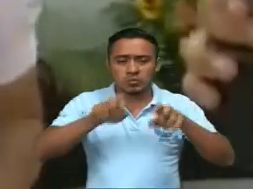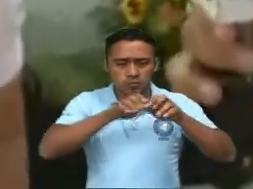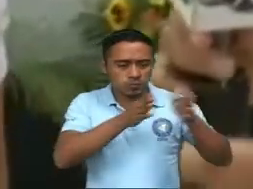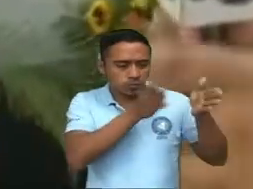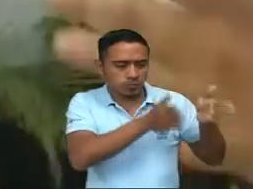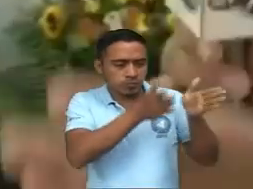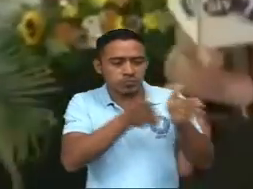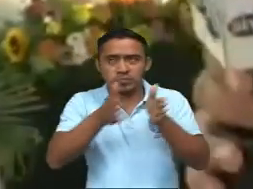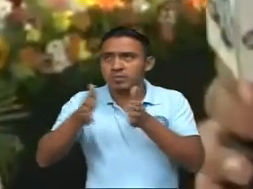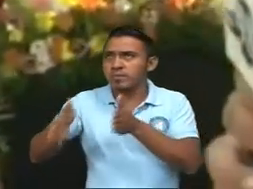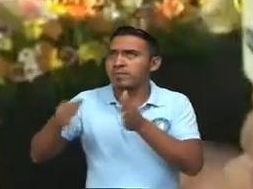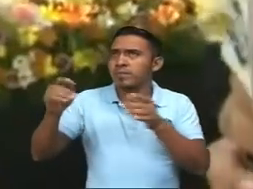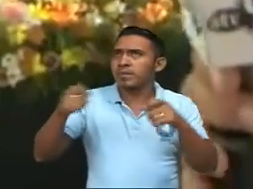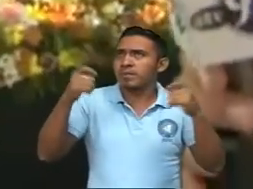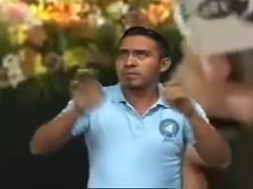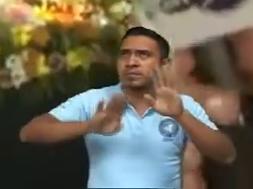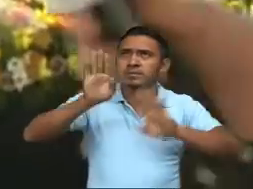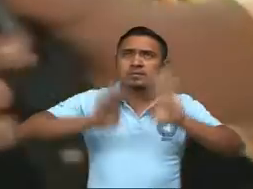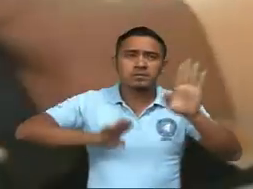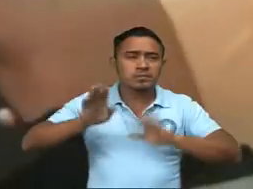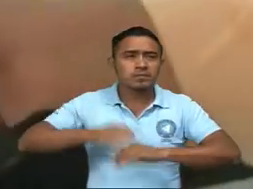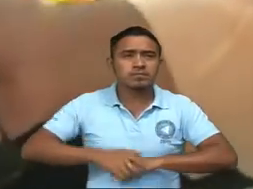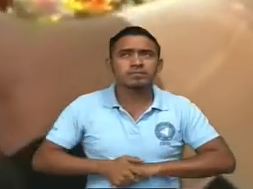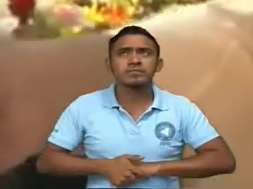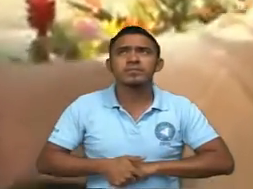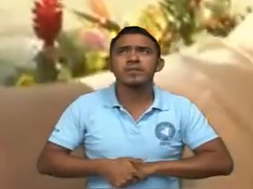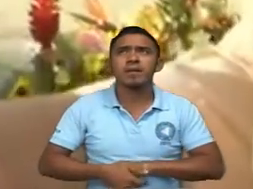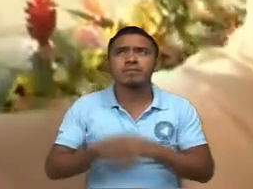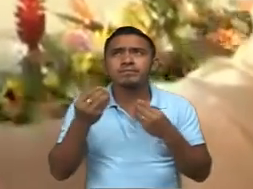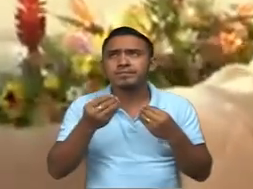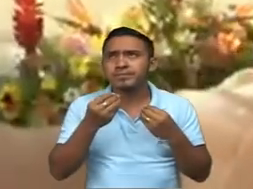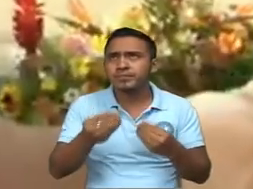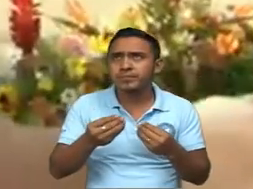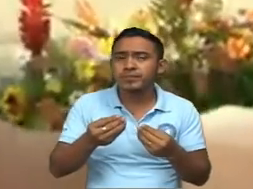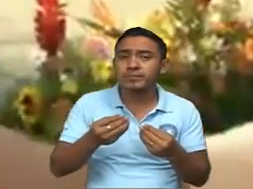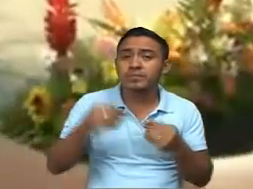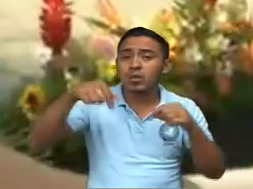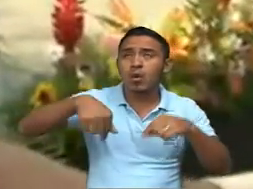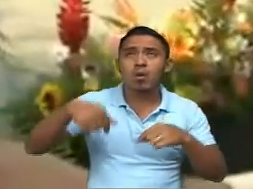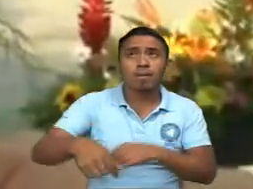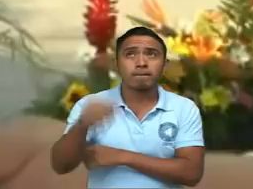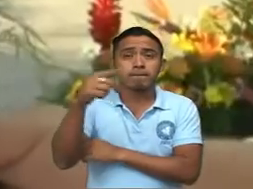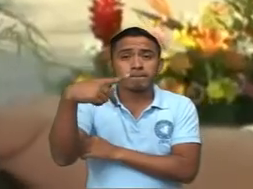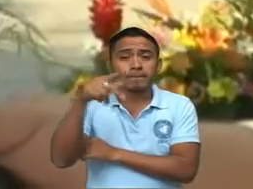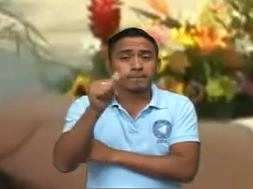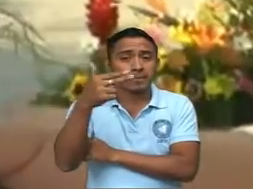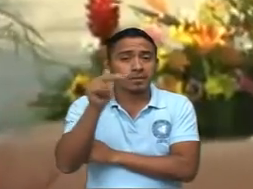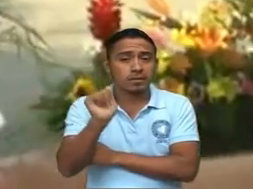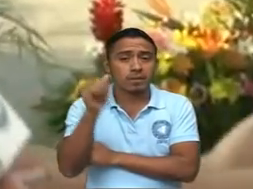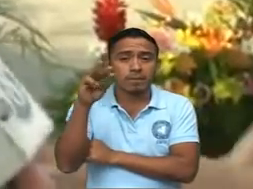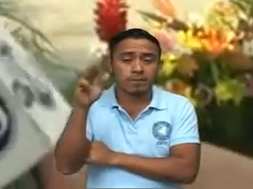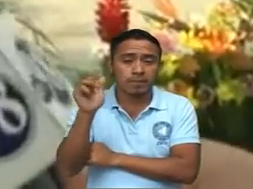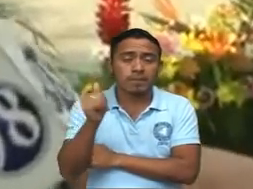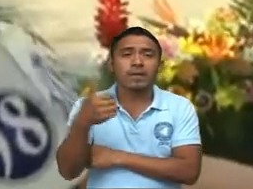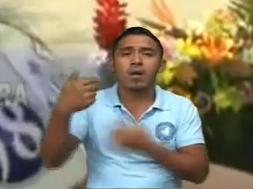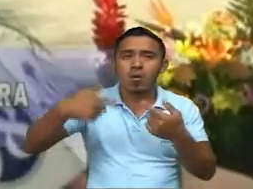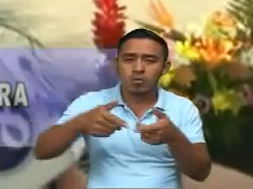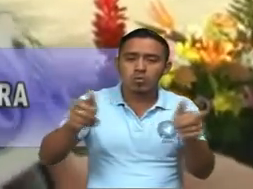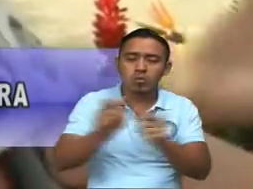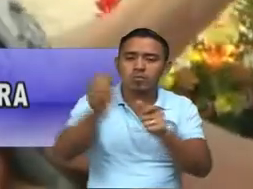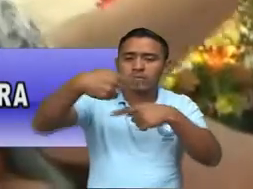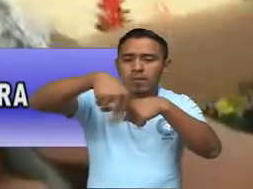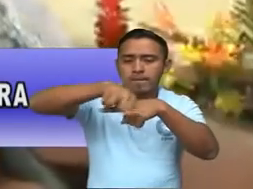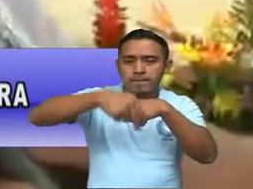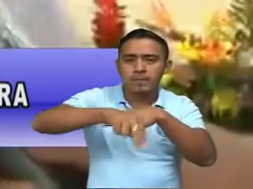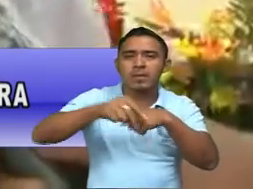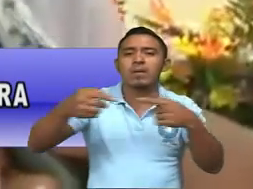de hoy que están participando con alegría. Mucha alegría, la Pachamama está de fiesta, el movimiento ambientalista Guardabarranco echando la casa por la ventana